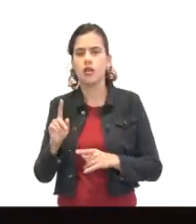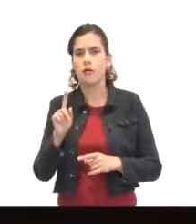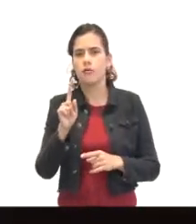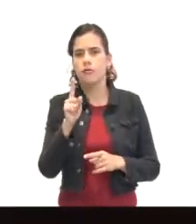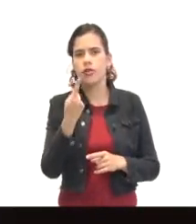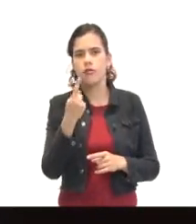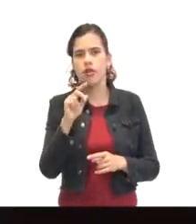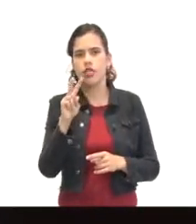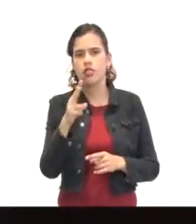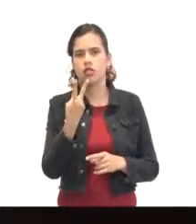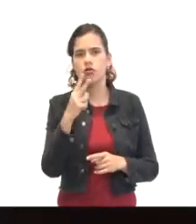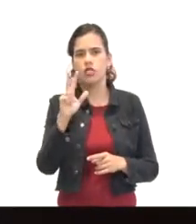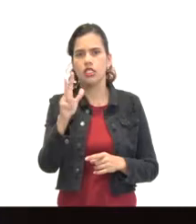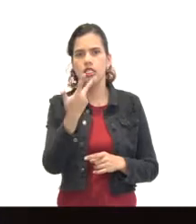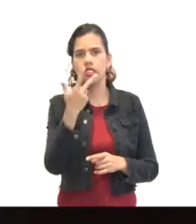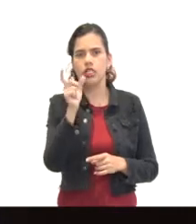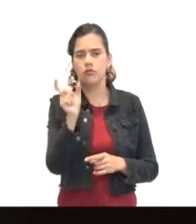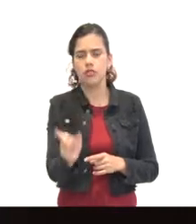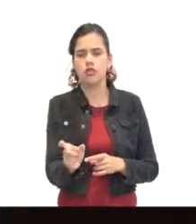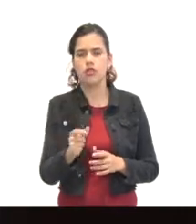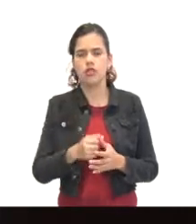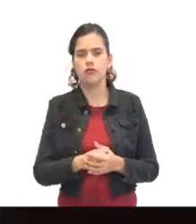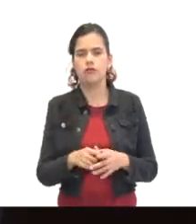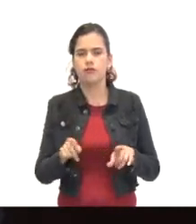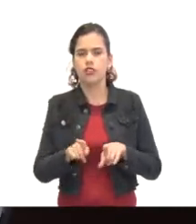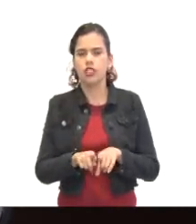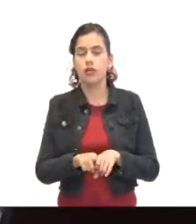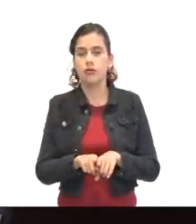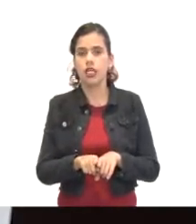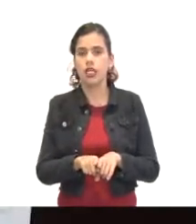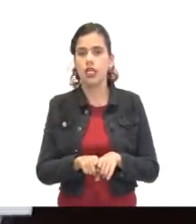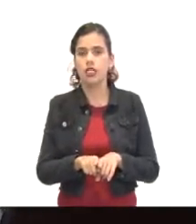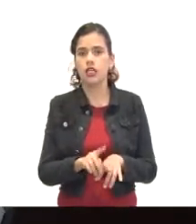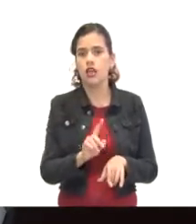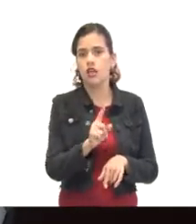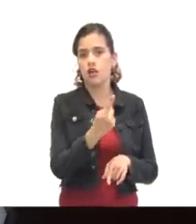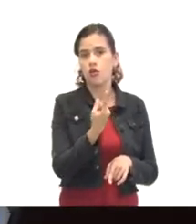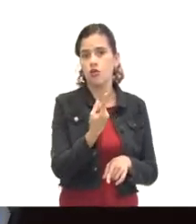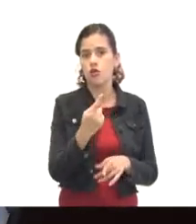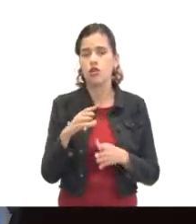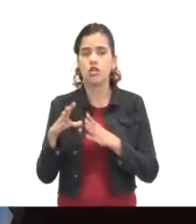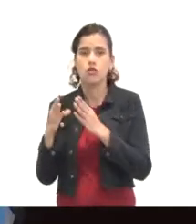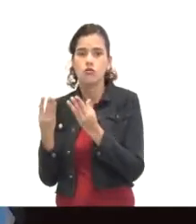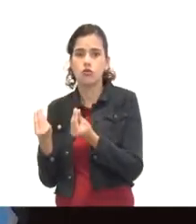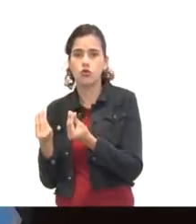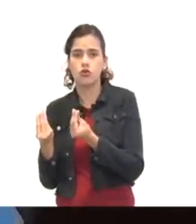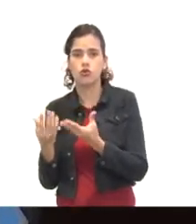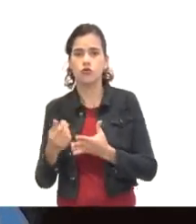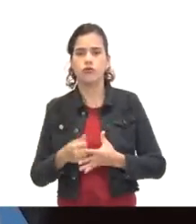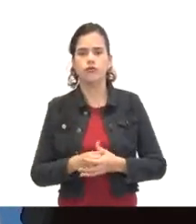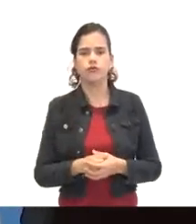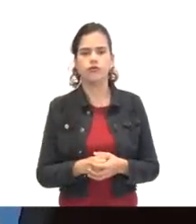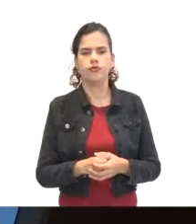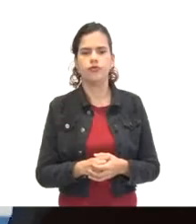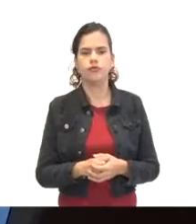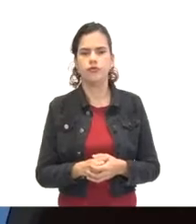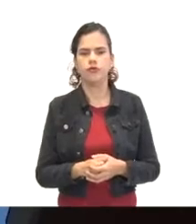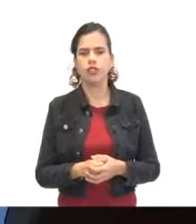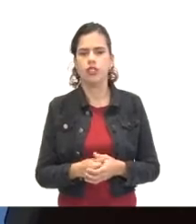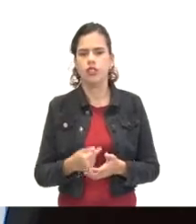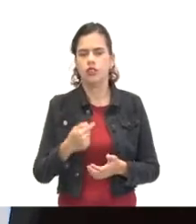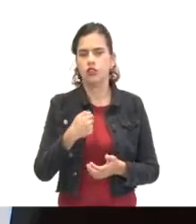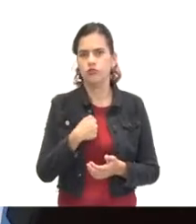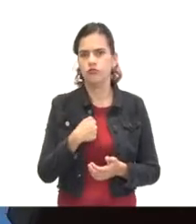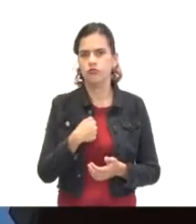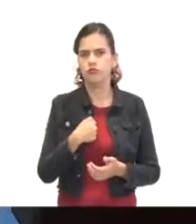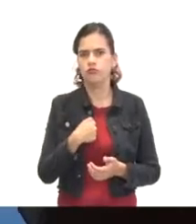primera, segunda y tercera persona. También están en singular y plural. Cuando hablamos de singular, primera persona, tenemos el yo.